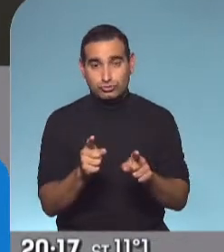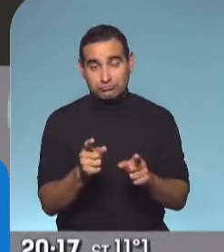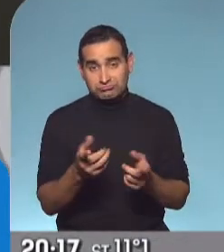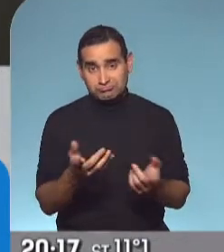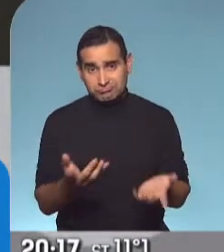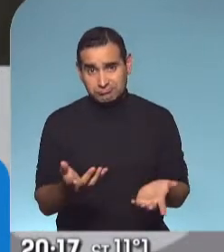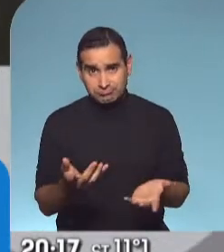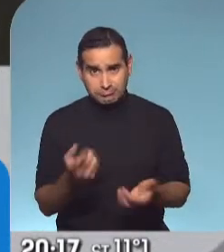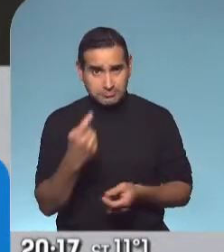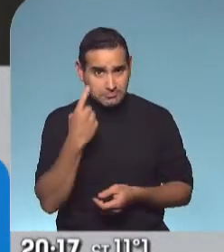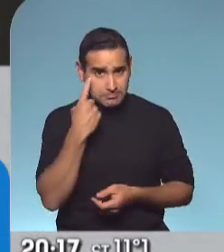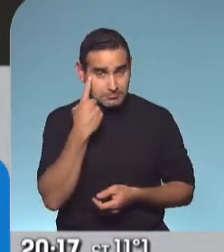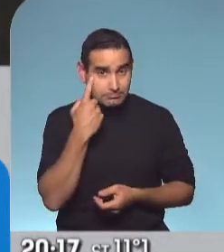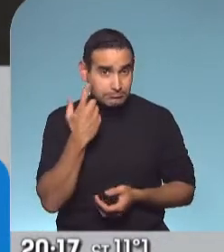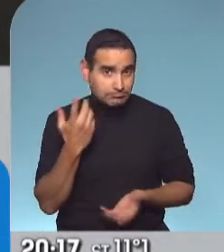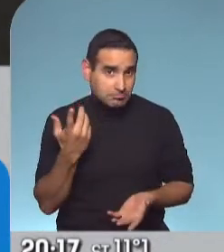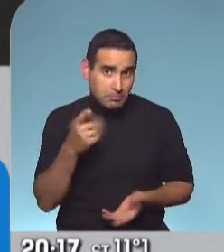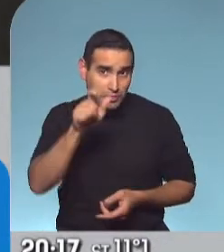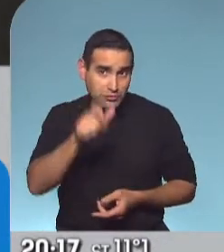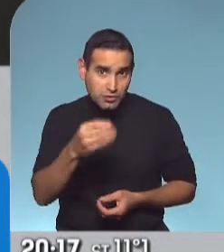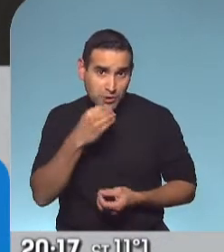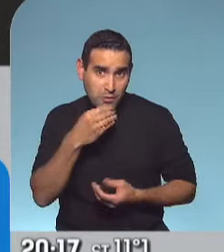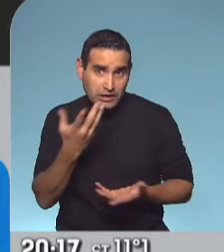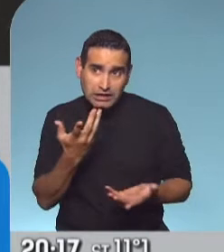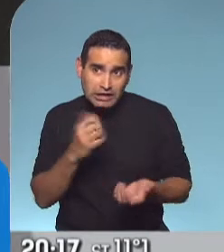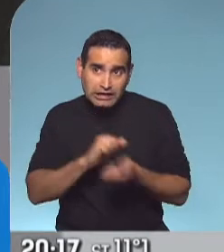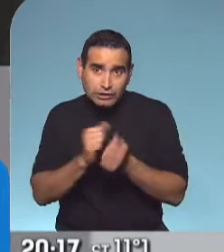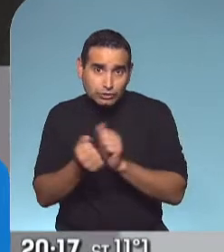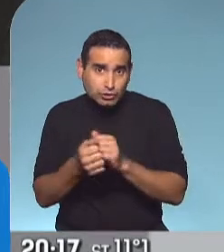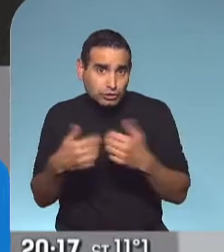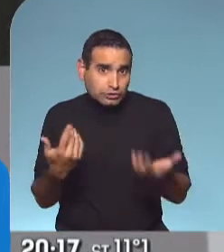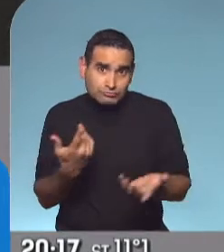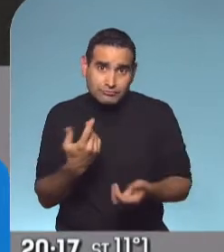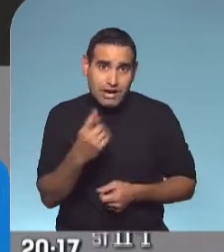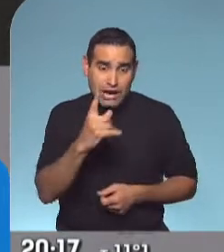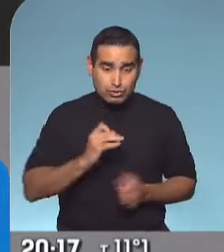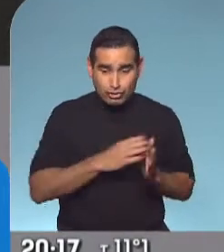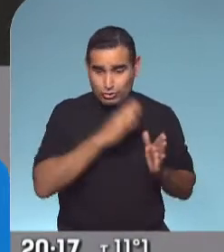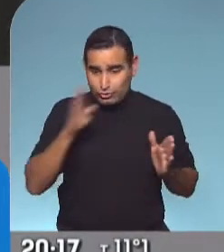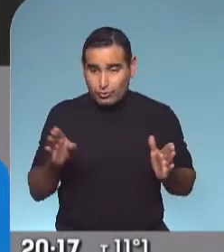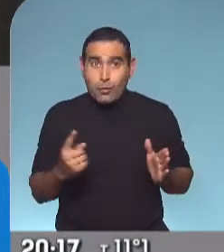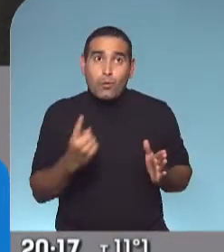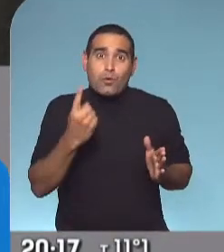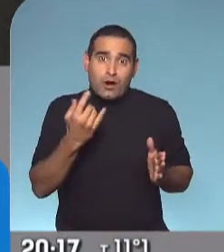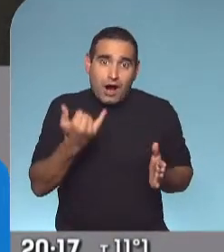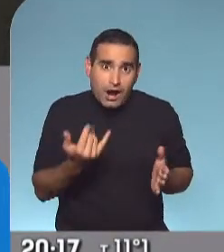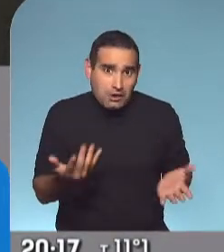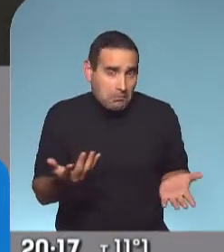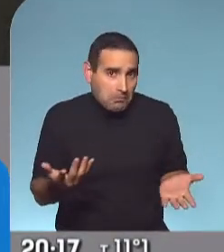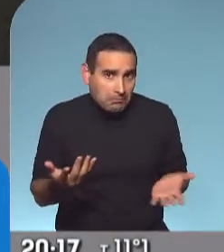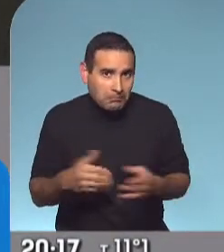que cualquiera de nosotros tiene relaciones sexuales al menos una vez al año, no sé. De todas